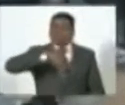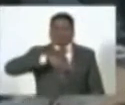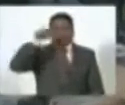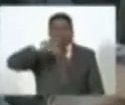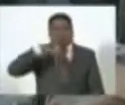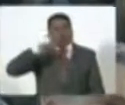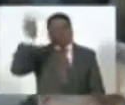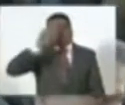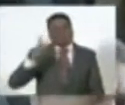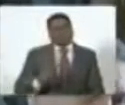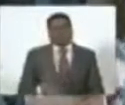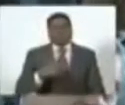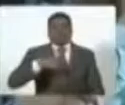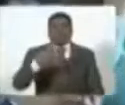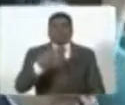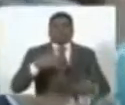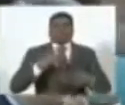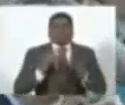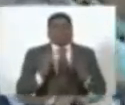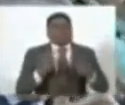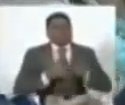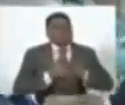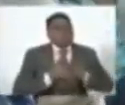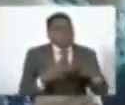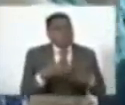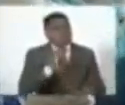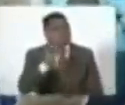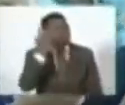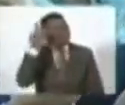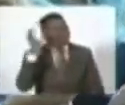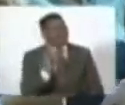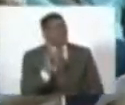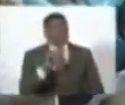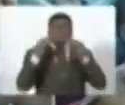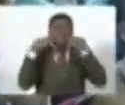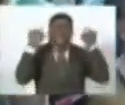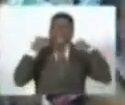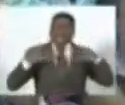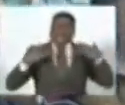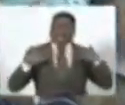Lo digo con dolor, no vayan a creer que lo digo con alegría.